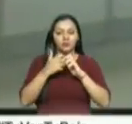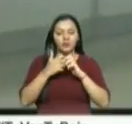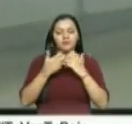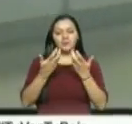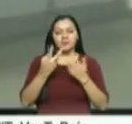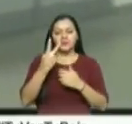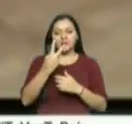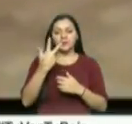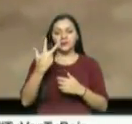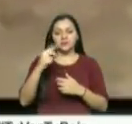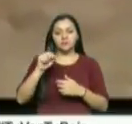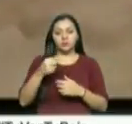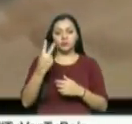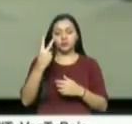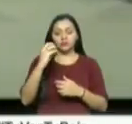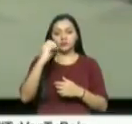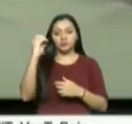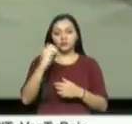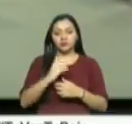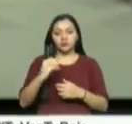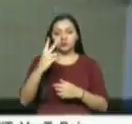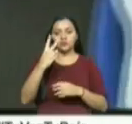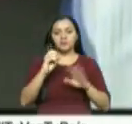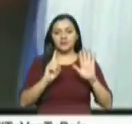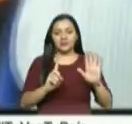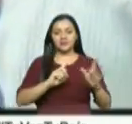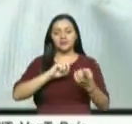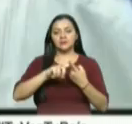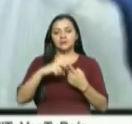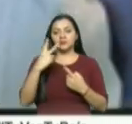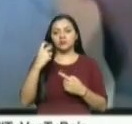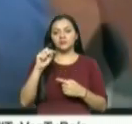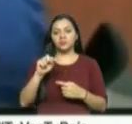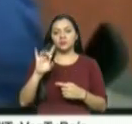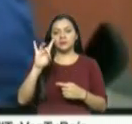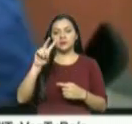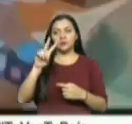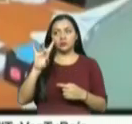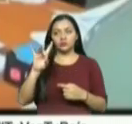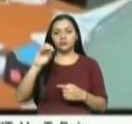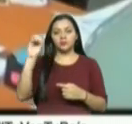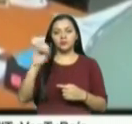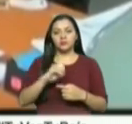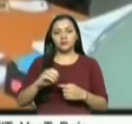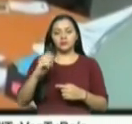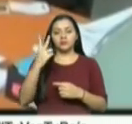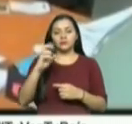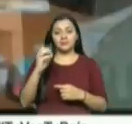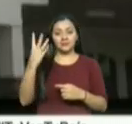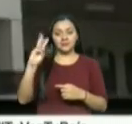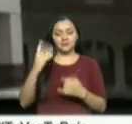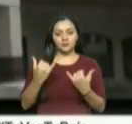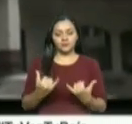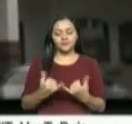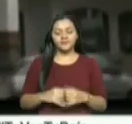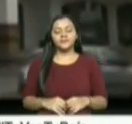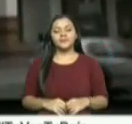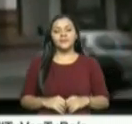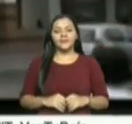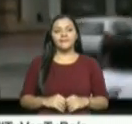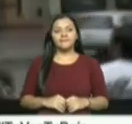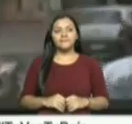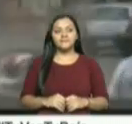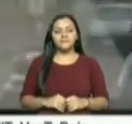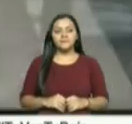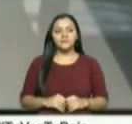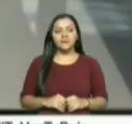del 23,2% en 2006 al 12,28% en 2016. Carolina Díaz,